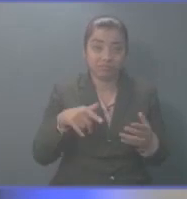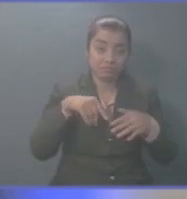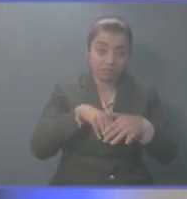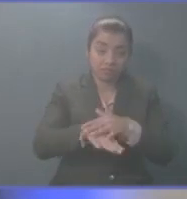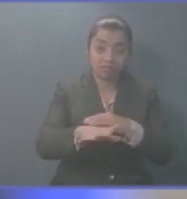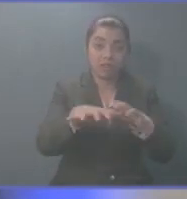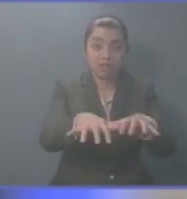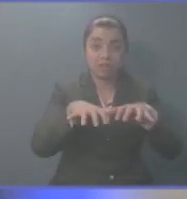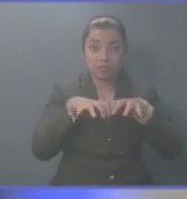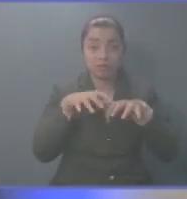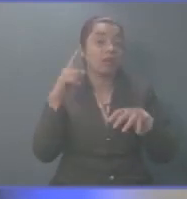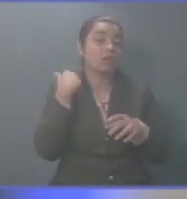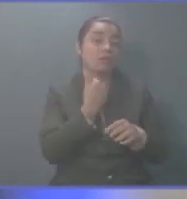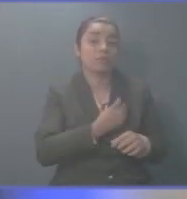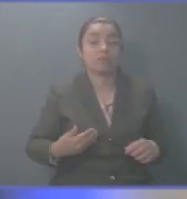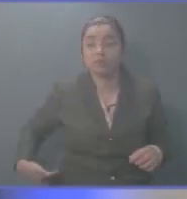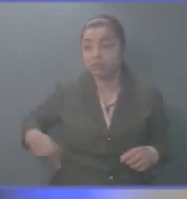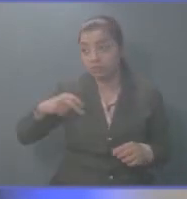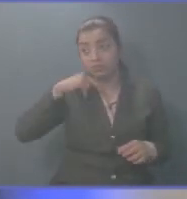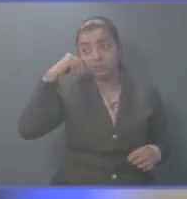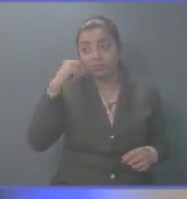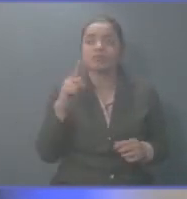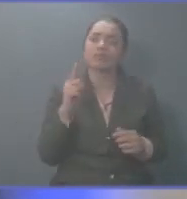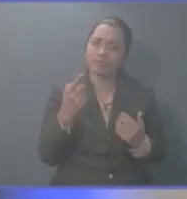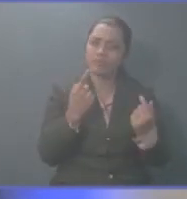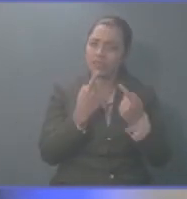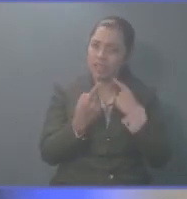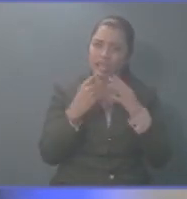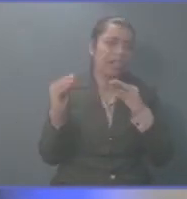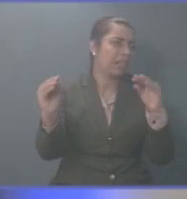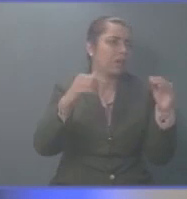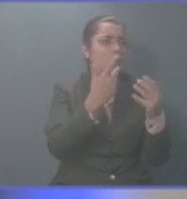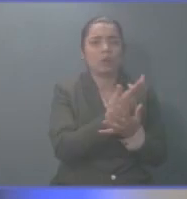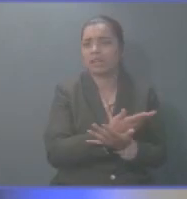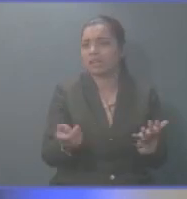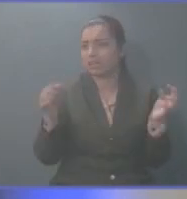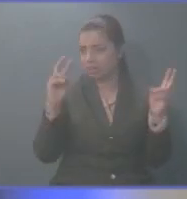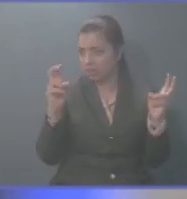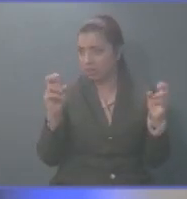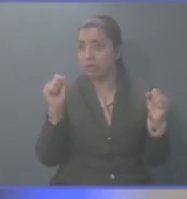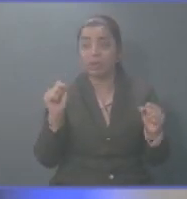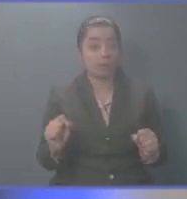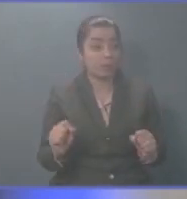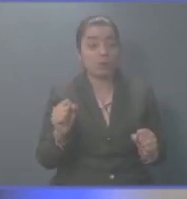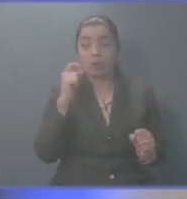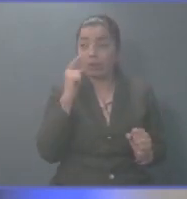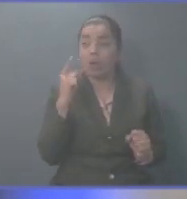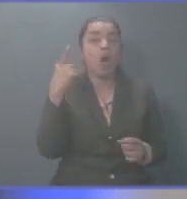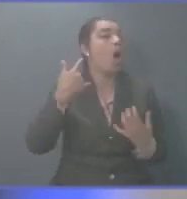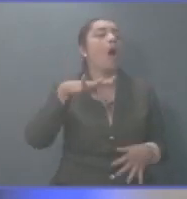Azul, acuerpando al presidente de la República. Se ha dicho cualquier cantidad de cosas que se podía atentar contra el